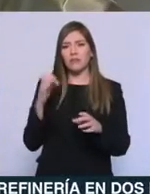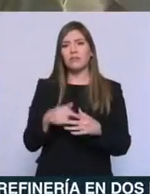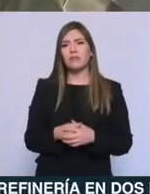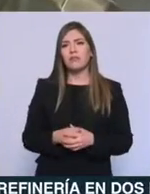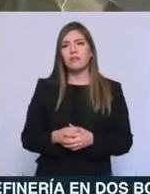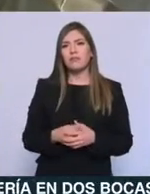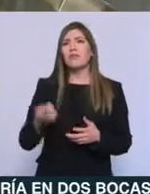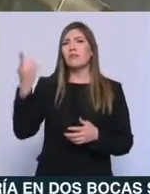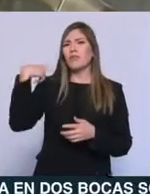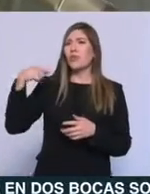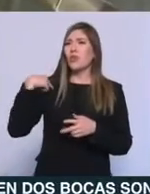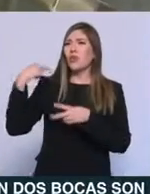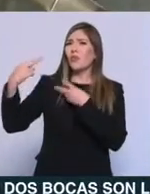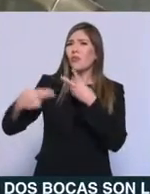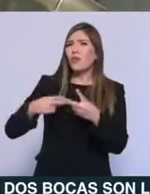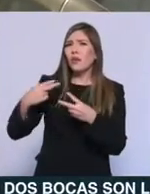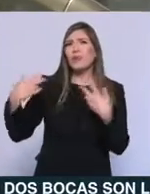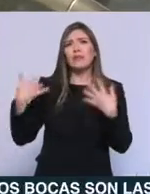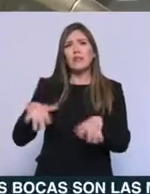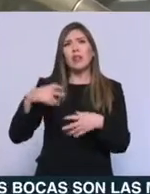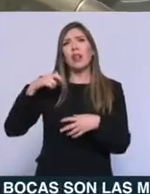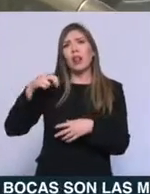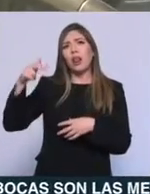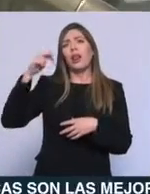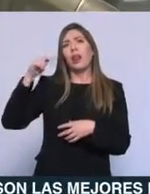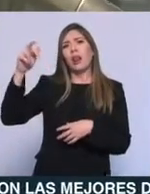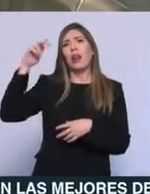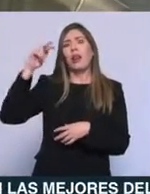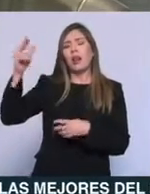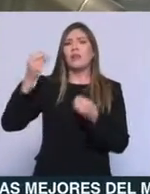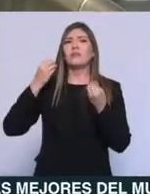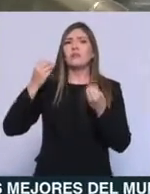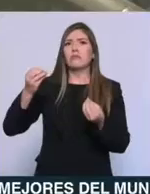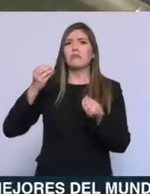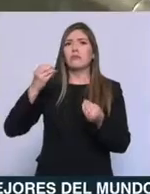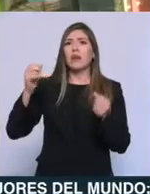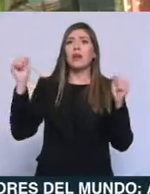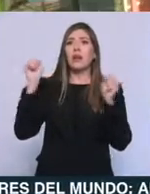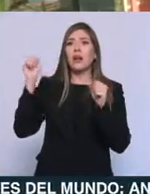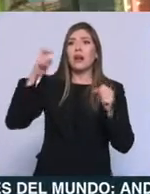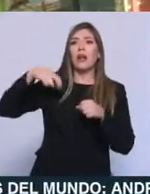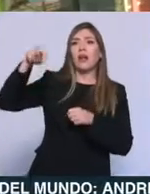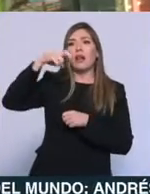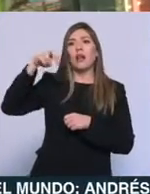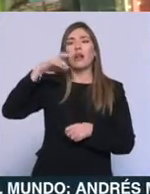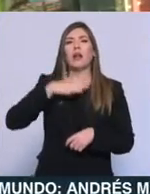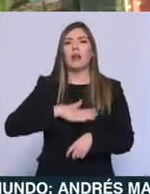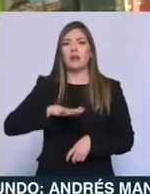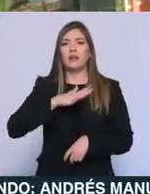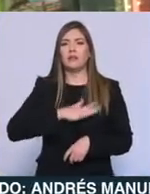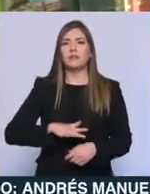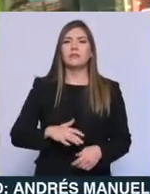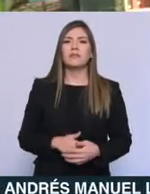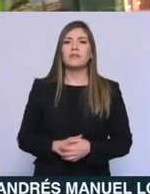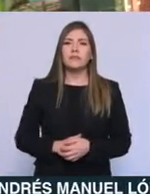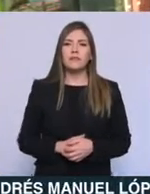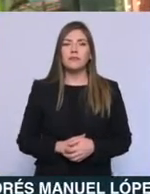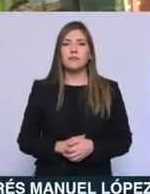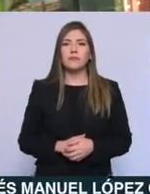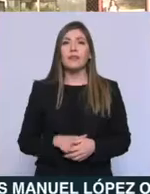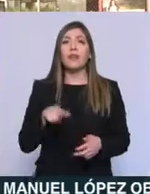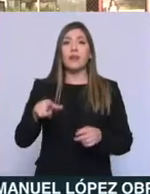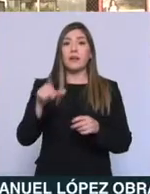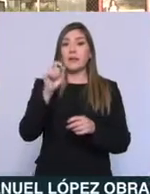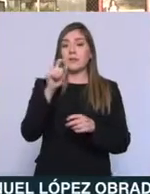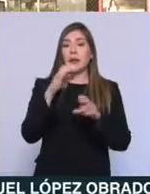descompuestas. Entonces, la verdad que sí nos cuesta mucho trabajo subir 3 escaleras corriendo. Los 20 camiones estarán operando hasta